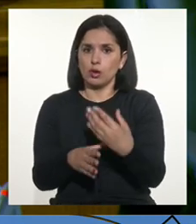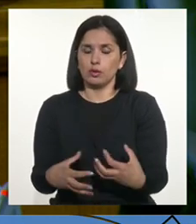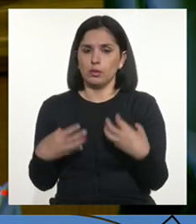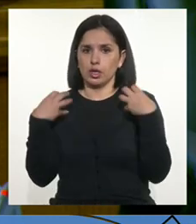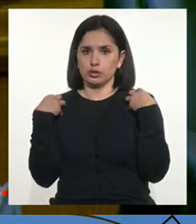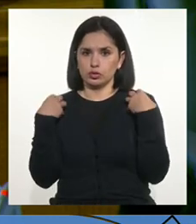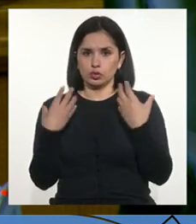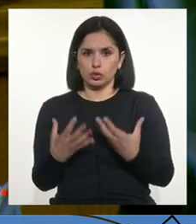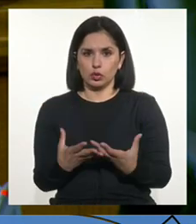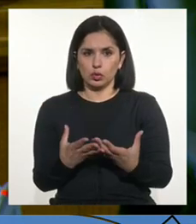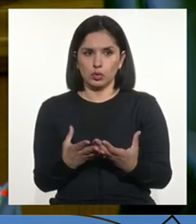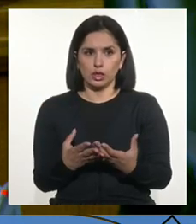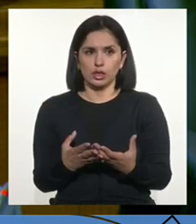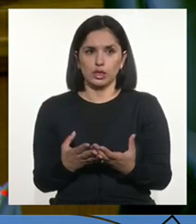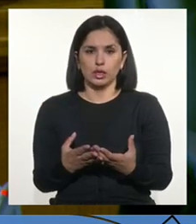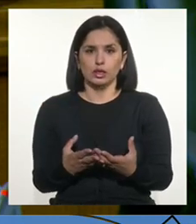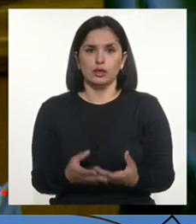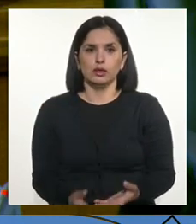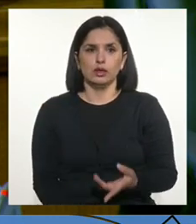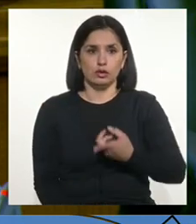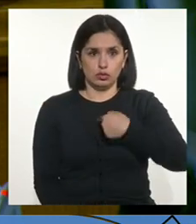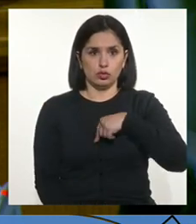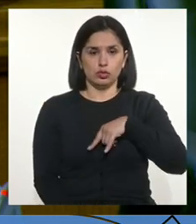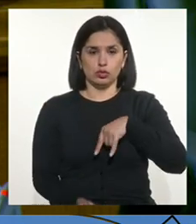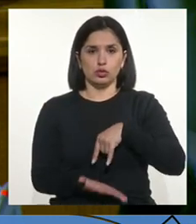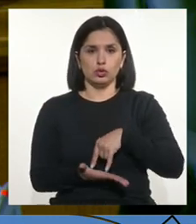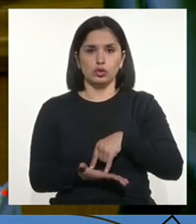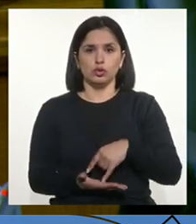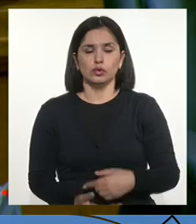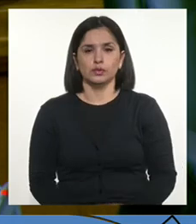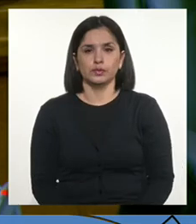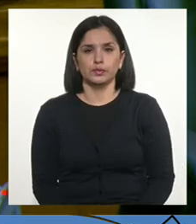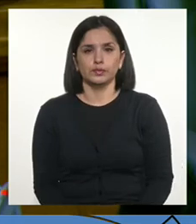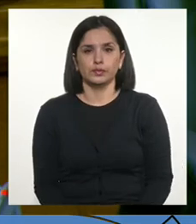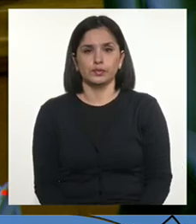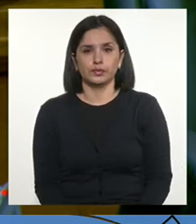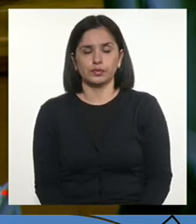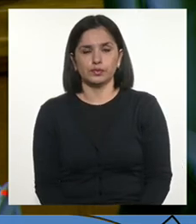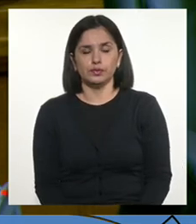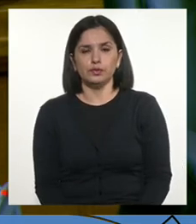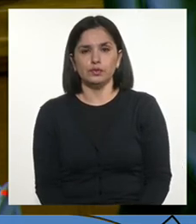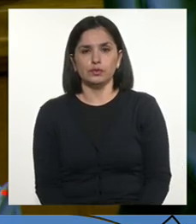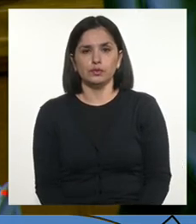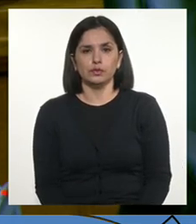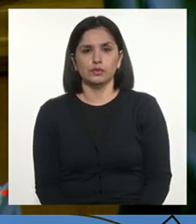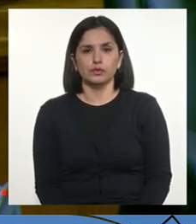parte más ardua vaya a recaer en nosotros mismos en el congreso